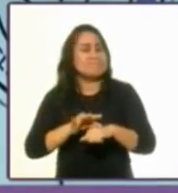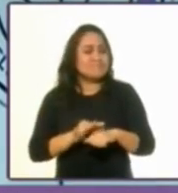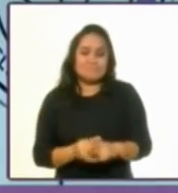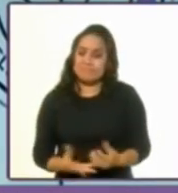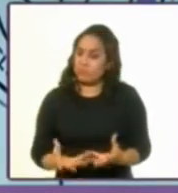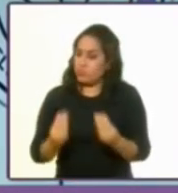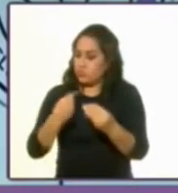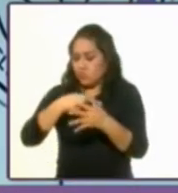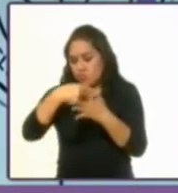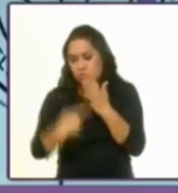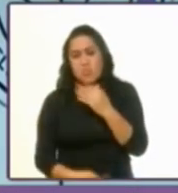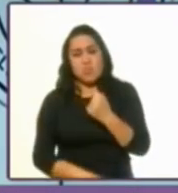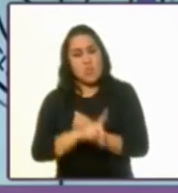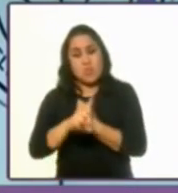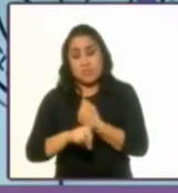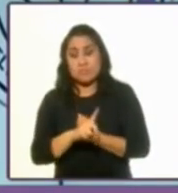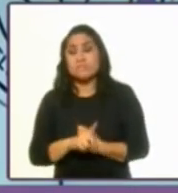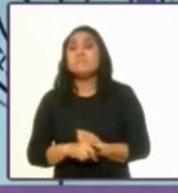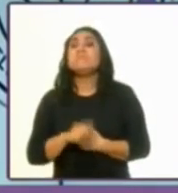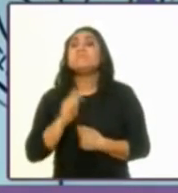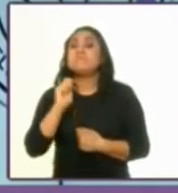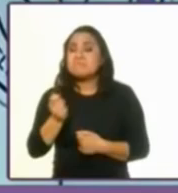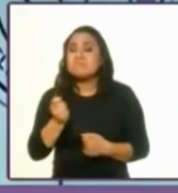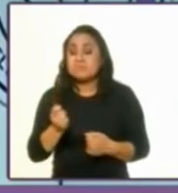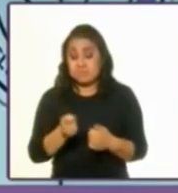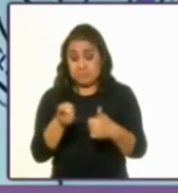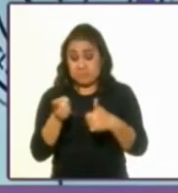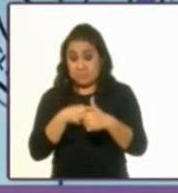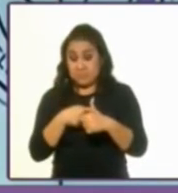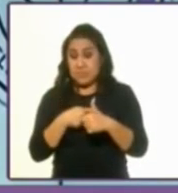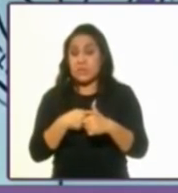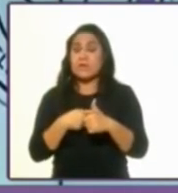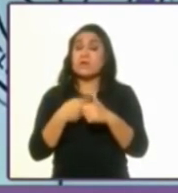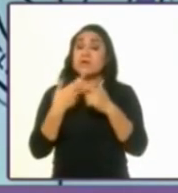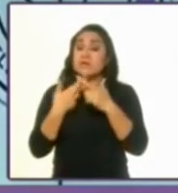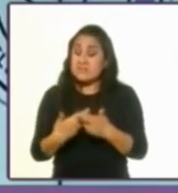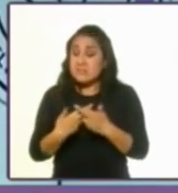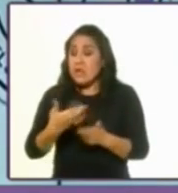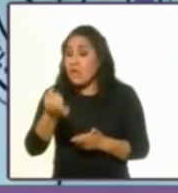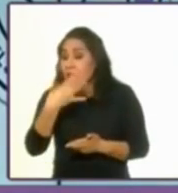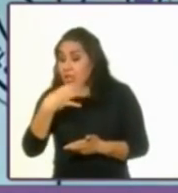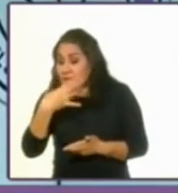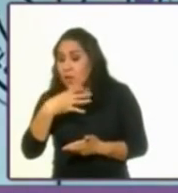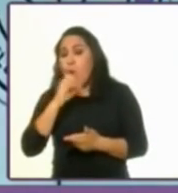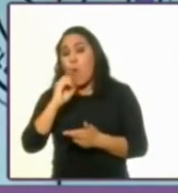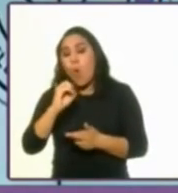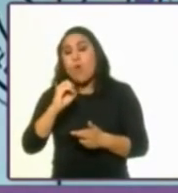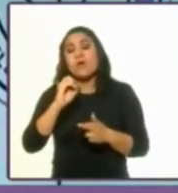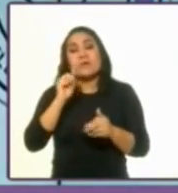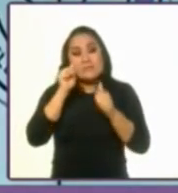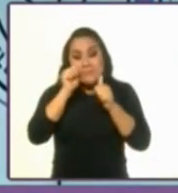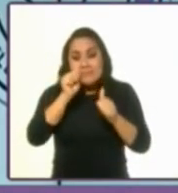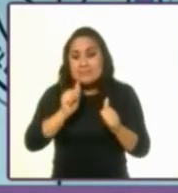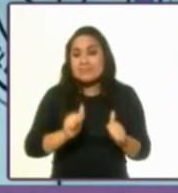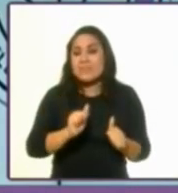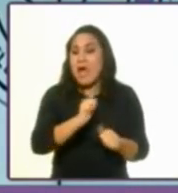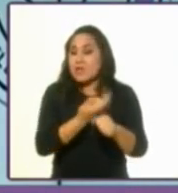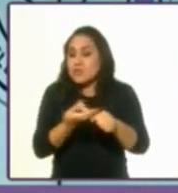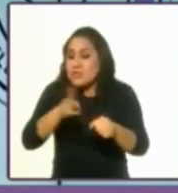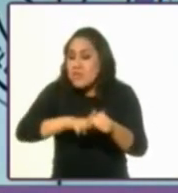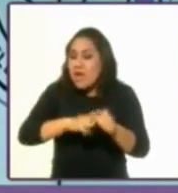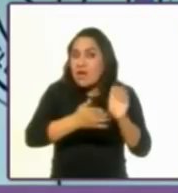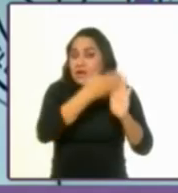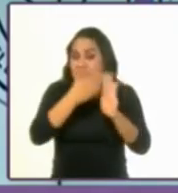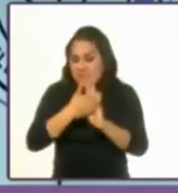problemas primero el abastecimiento de medicamentos y mantenimiento a nuestros centros de salud yo quiero preguntarle a